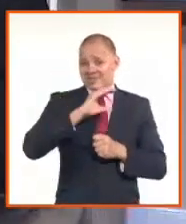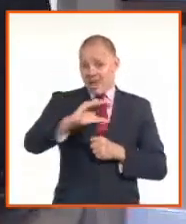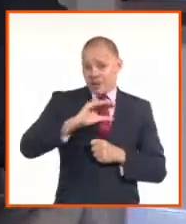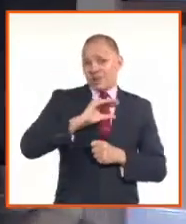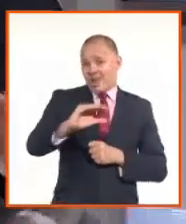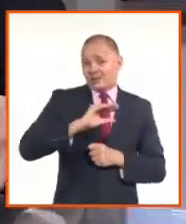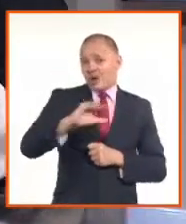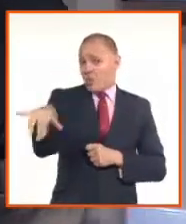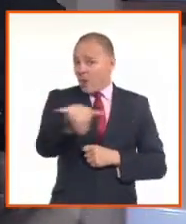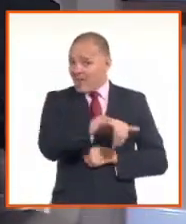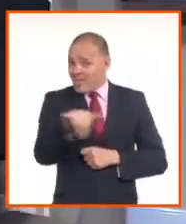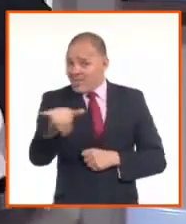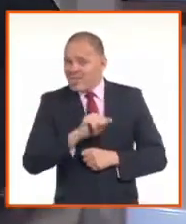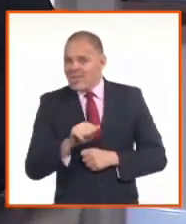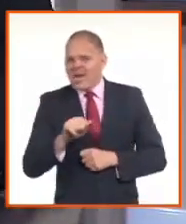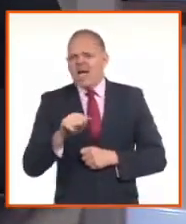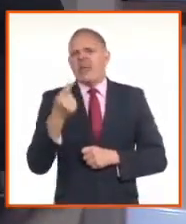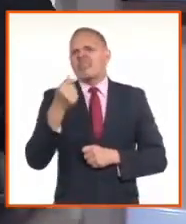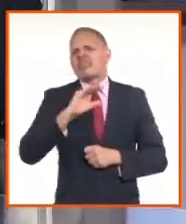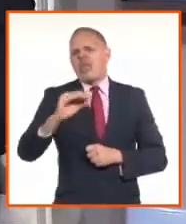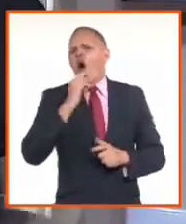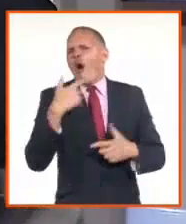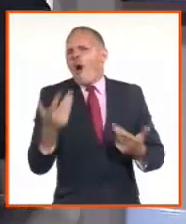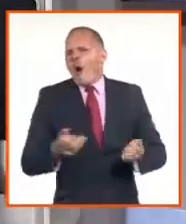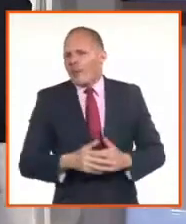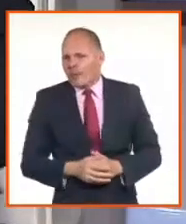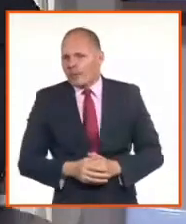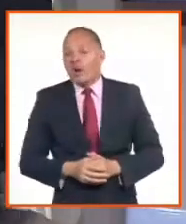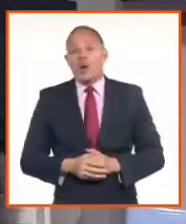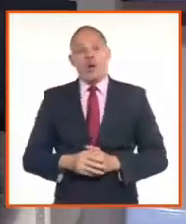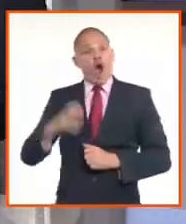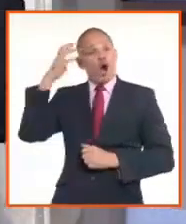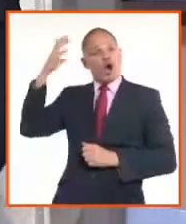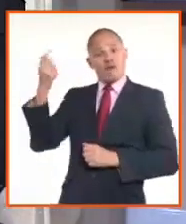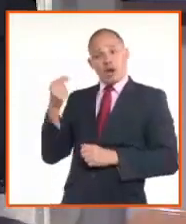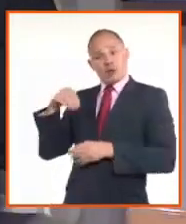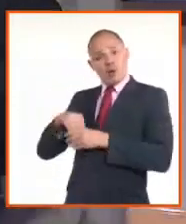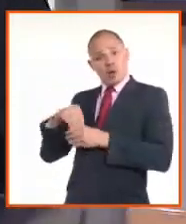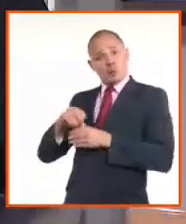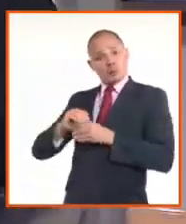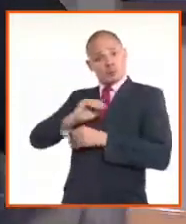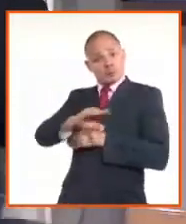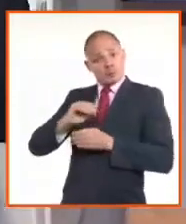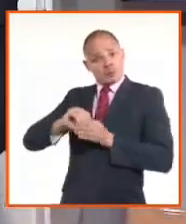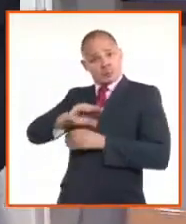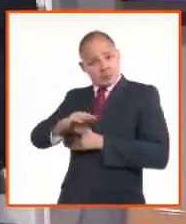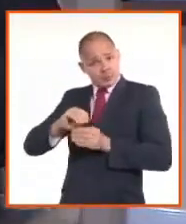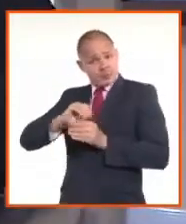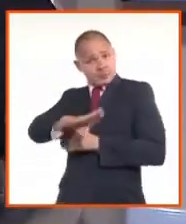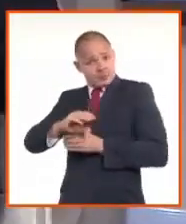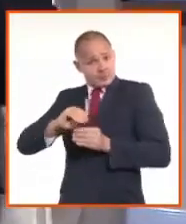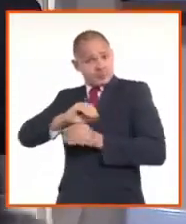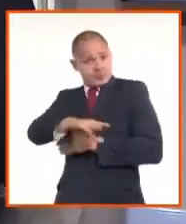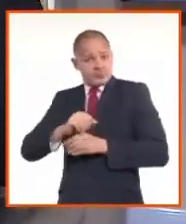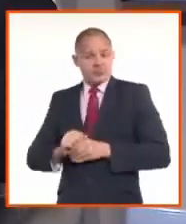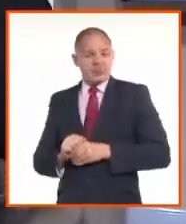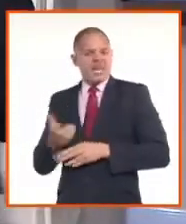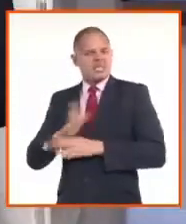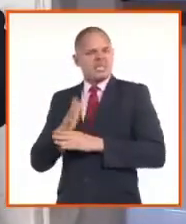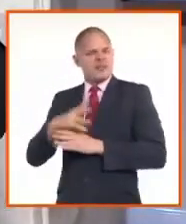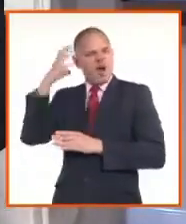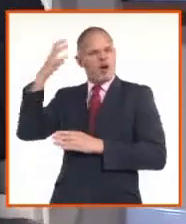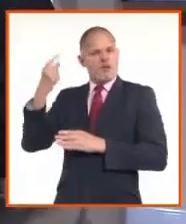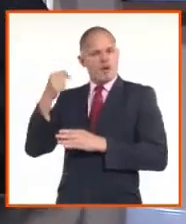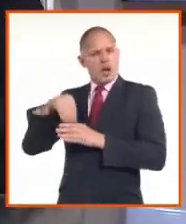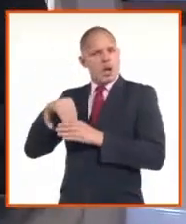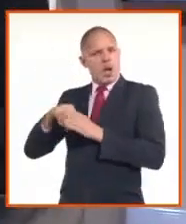que estaban e interruptos que estaban nosotros le pagamos 60 200 salarios algunos casos 100% sara que mantuvimos fuerza laboral bajo nivel de actividad